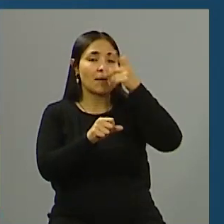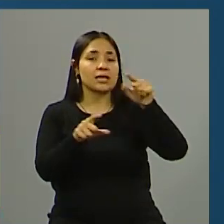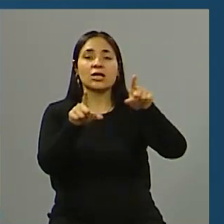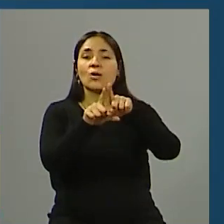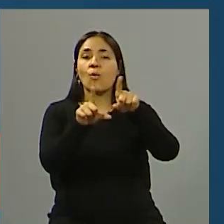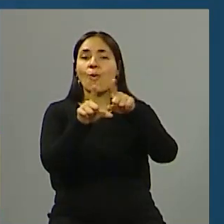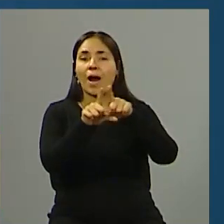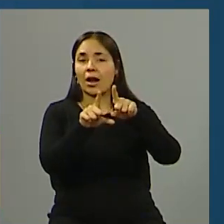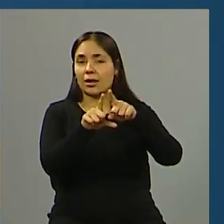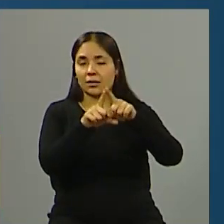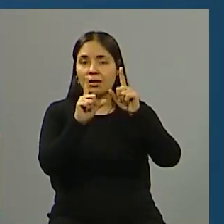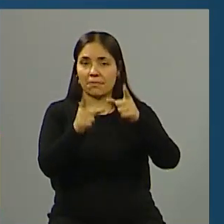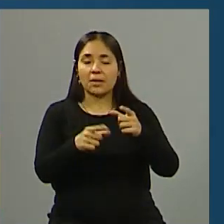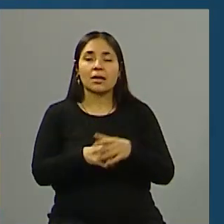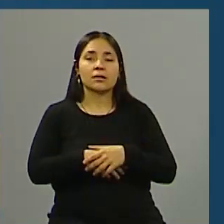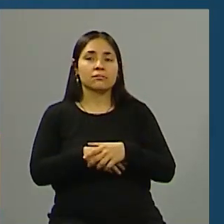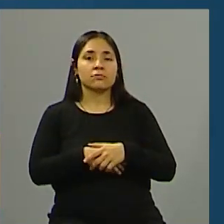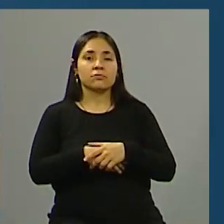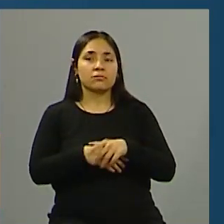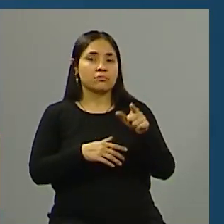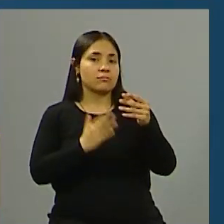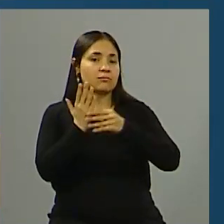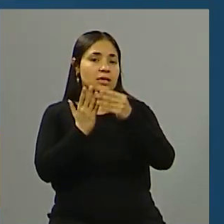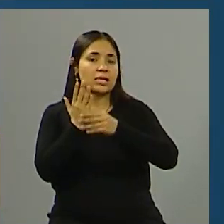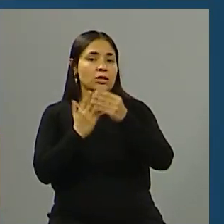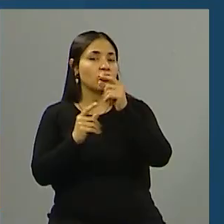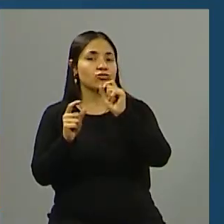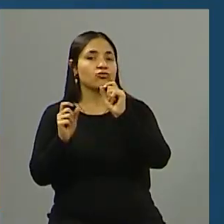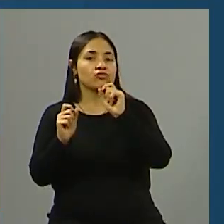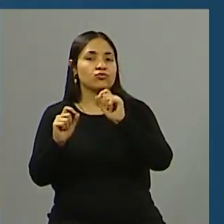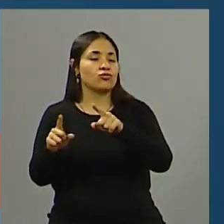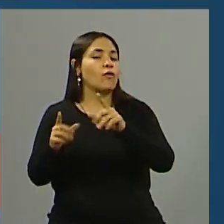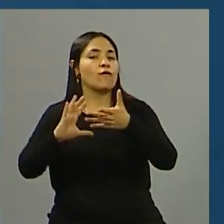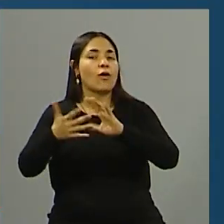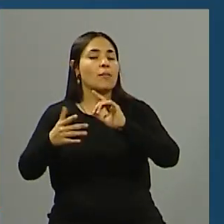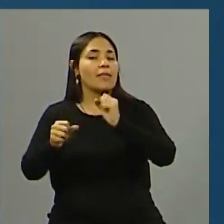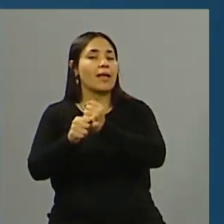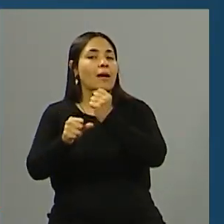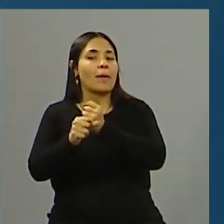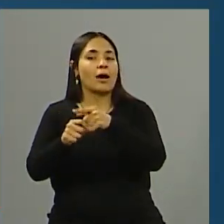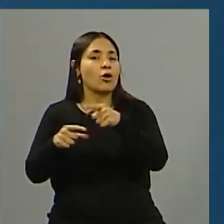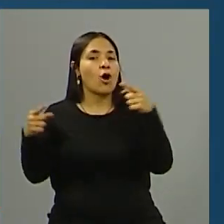líneas. Esta es la política del ministro y del presidente de Trenes, Martín Marinucci, de seguir